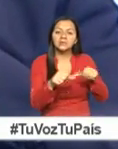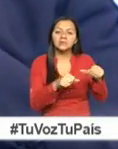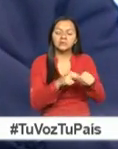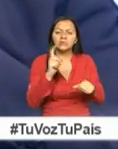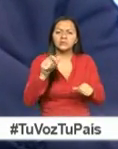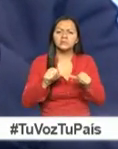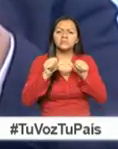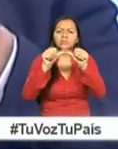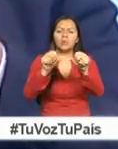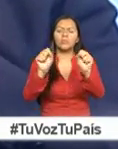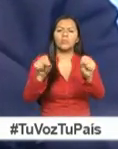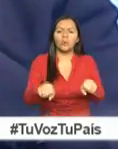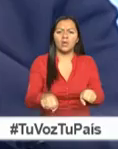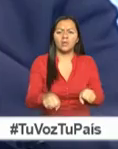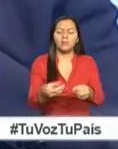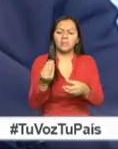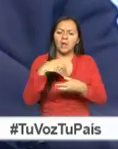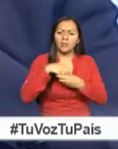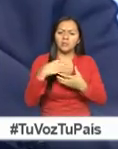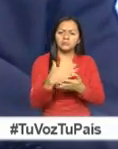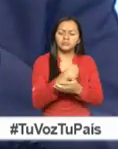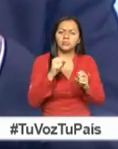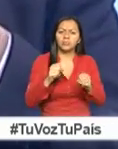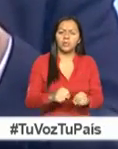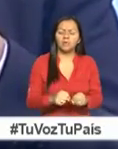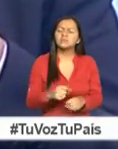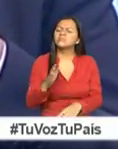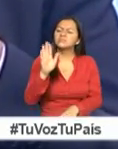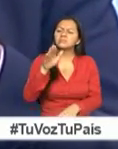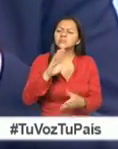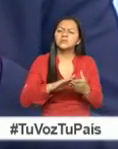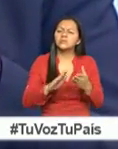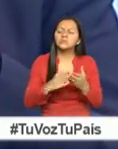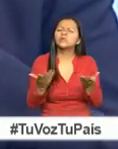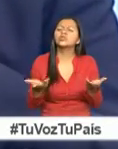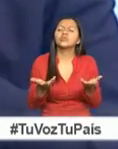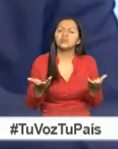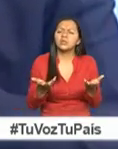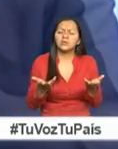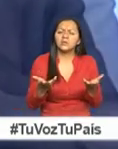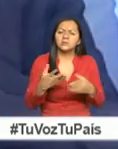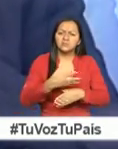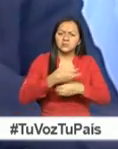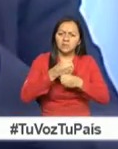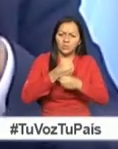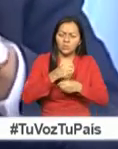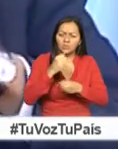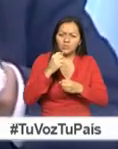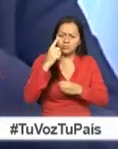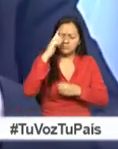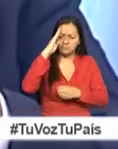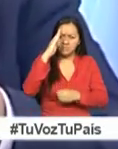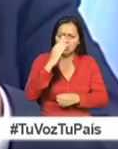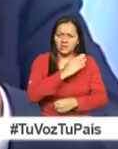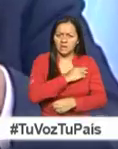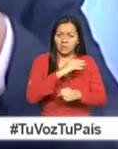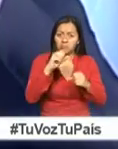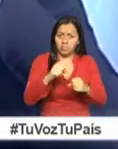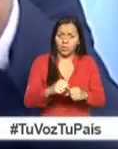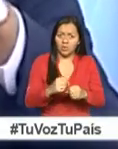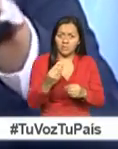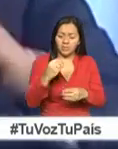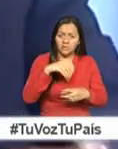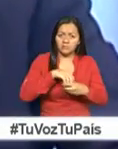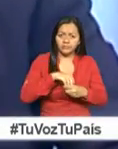sustentable, autofinanciable. Dígame, ¿en qué parte del mundo la seguridad social militar es autofinanciable? Eso evidencia